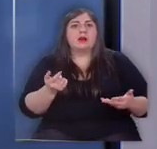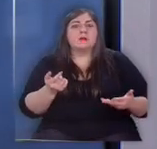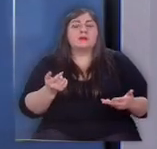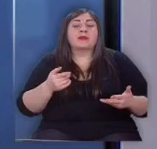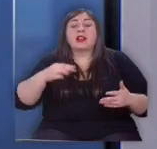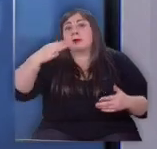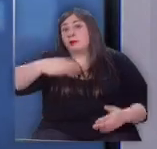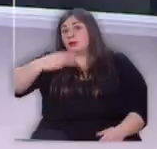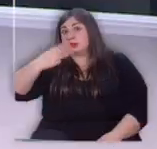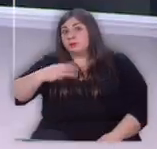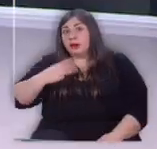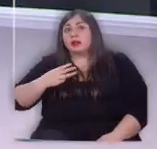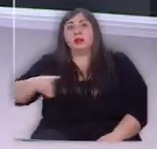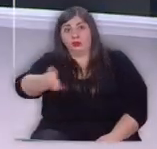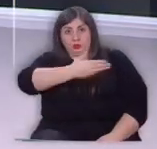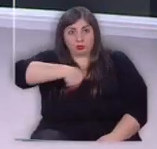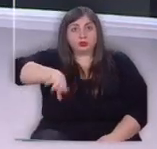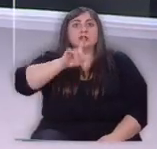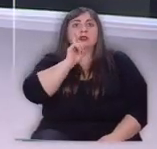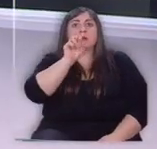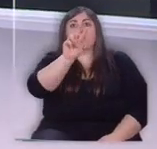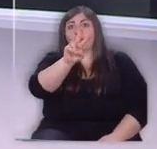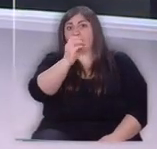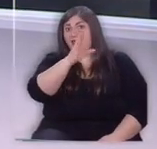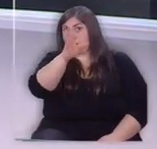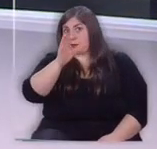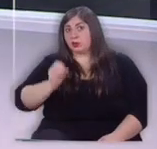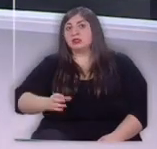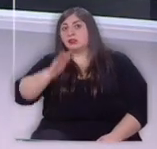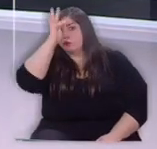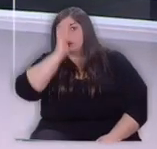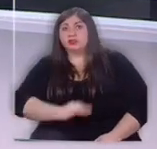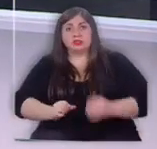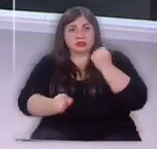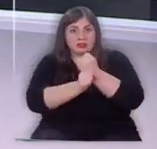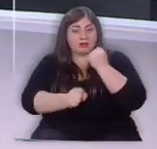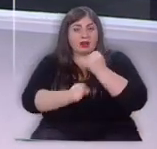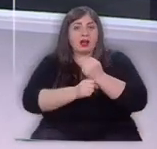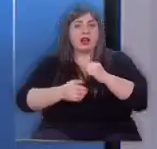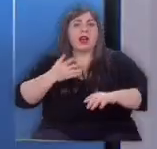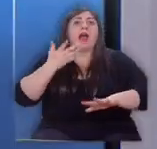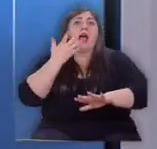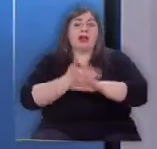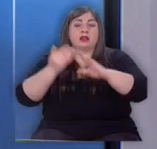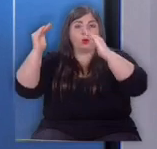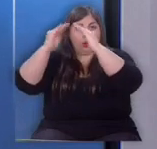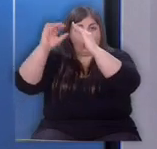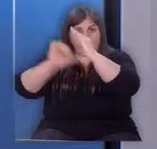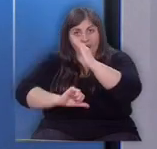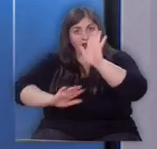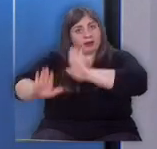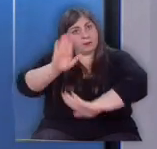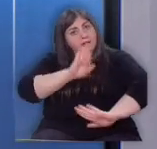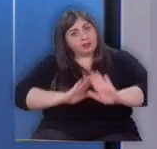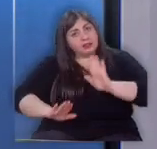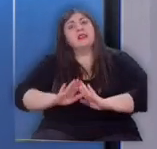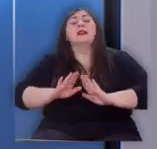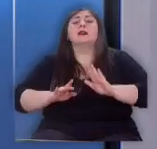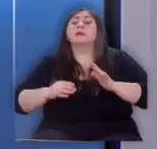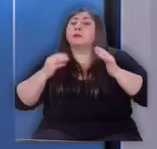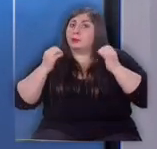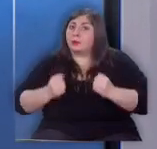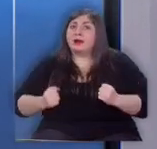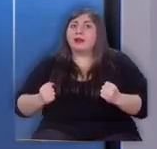en la municipalidad. Nosotros tenemos un 20% de funcionarios trabajando, estamos con cuarentena preventiva. También puede